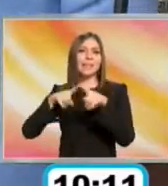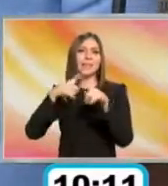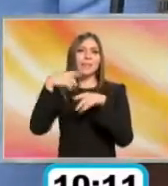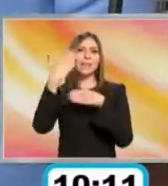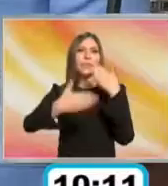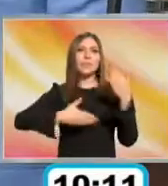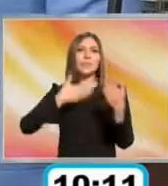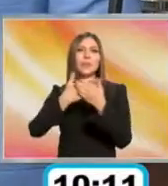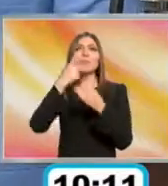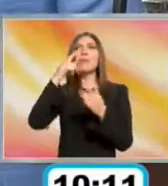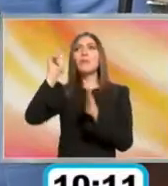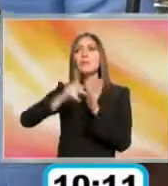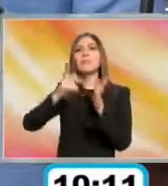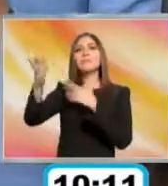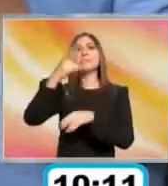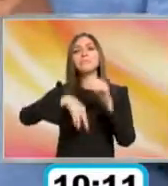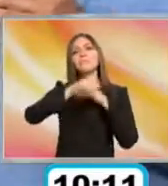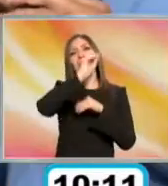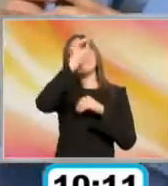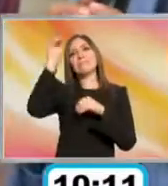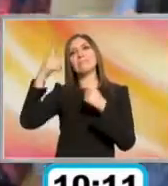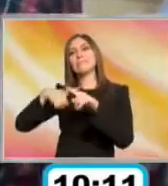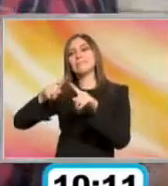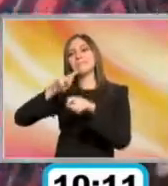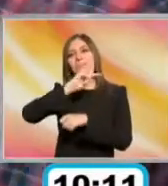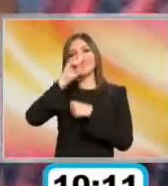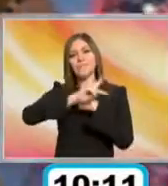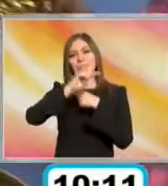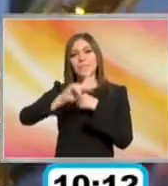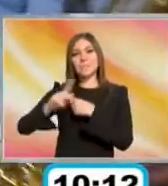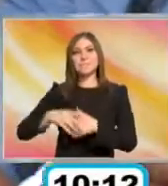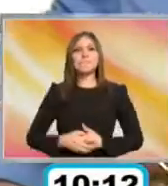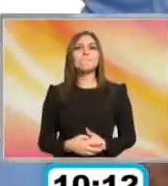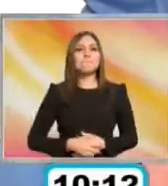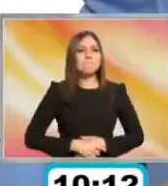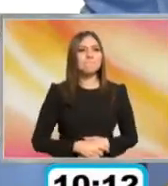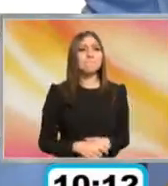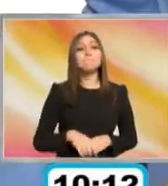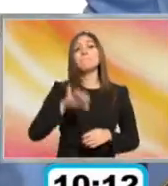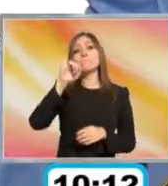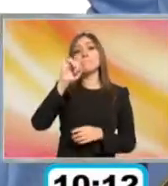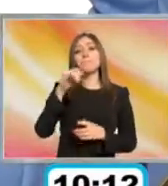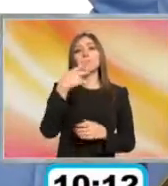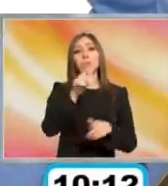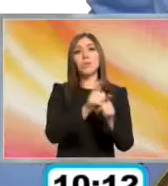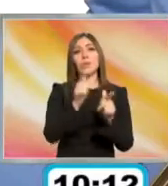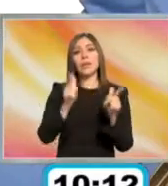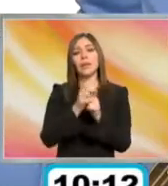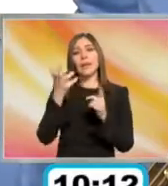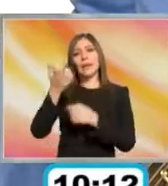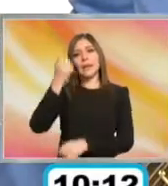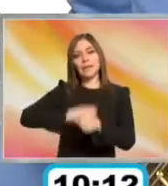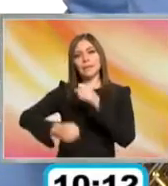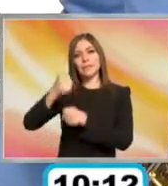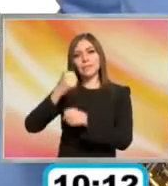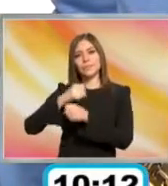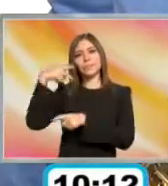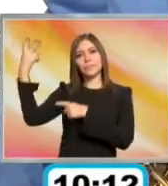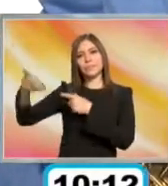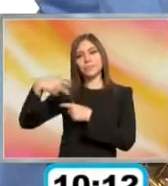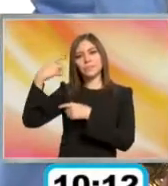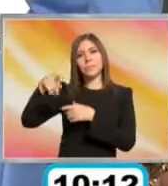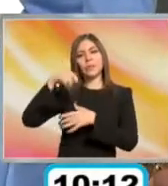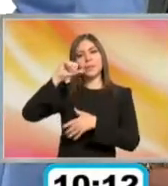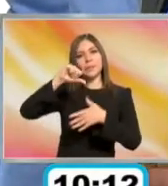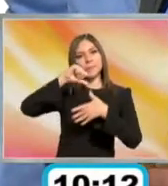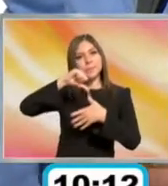sí que esos rumbos. Pues gracias a Dios, es correcto. El grupo hace años atrás tuvo la fortuna de visitar Centroamérica,